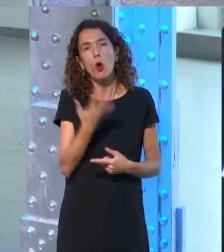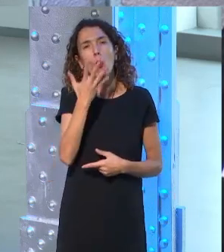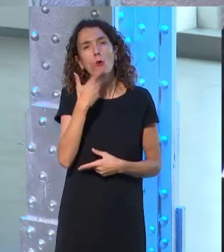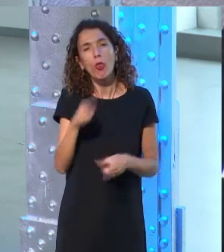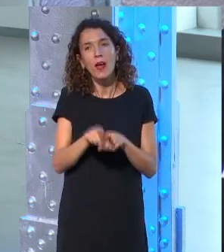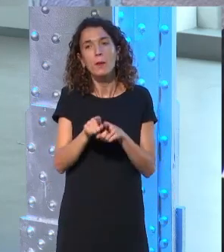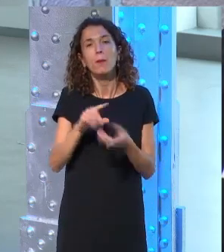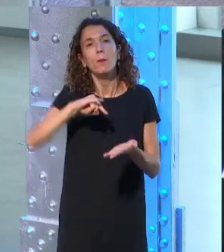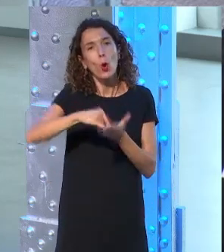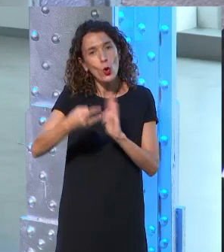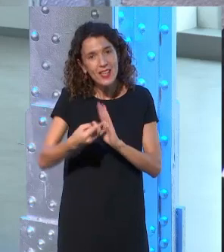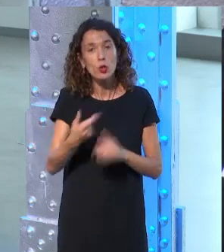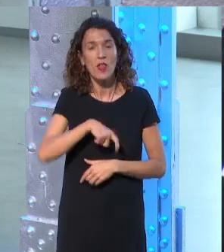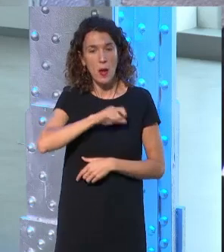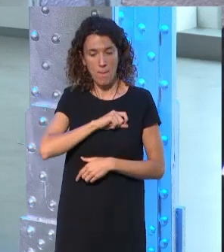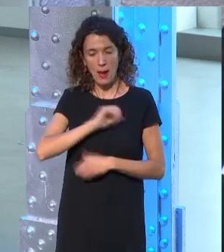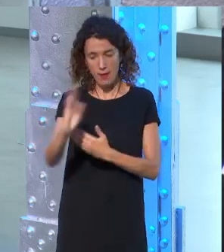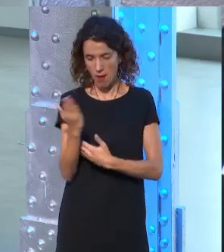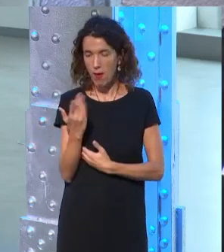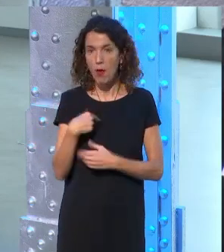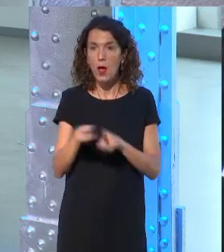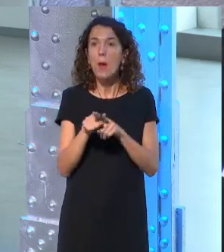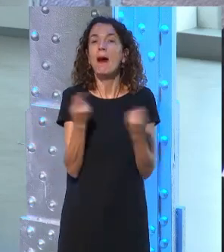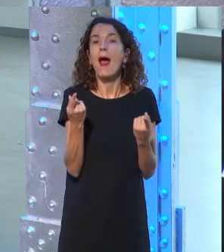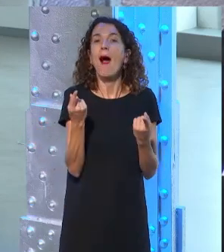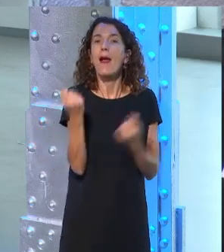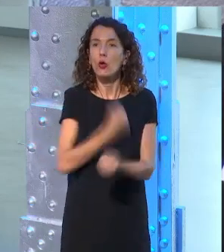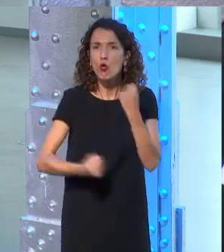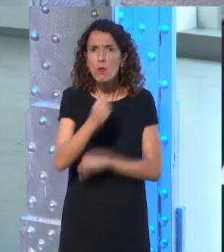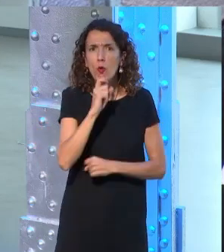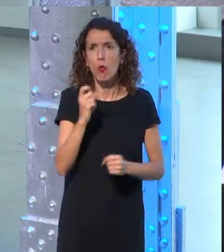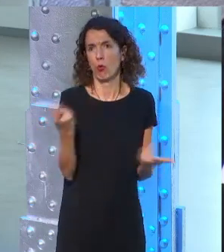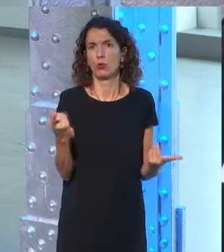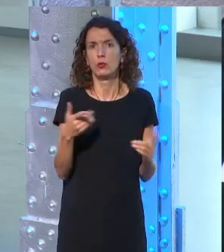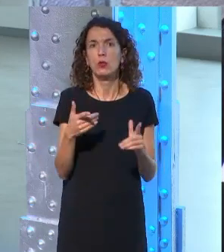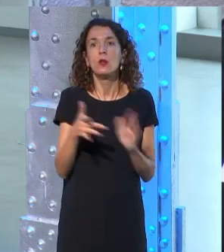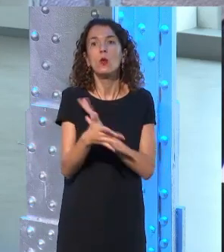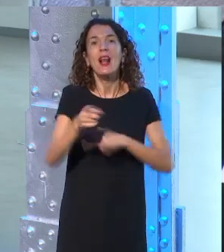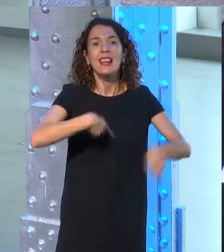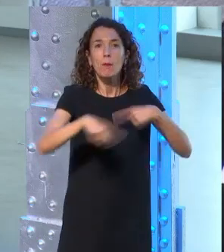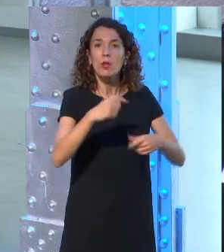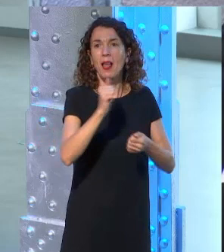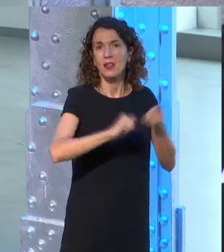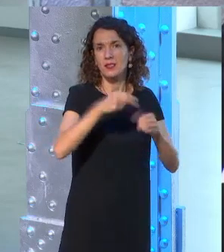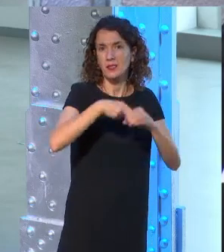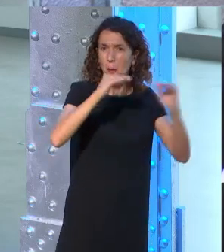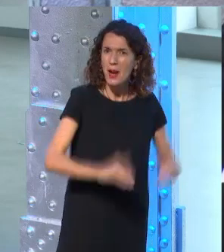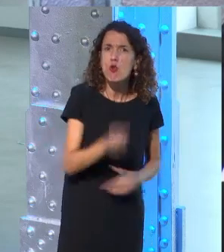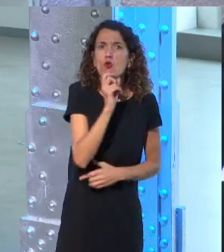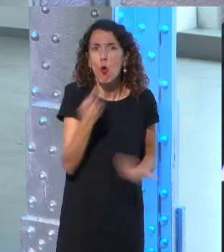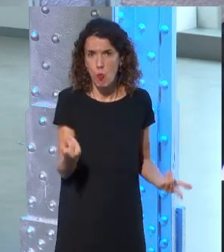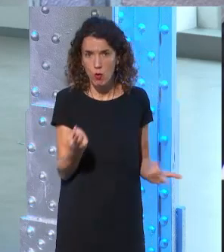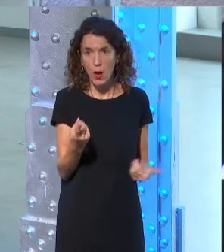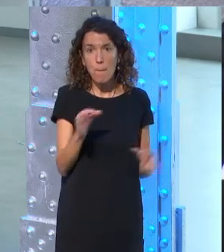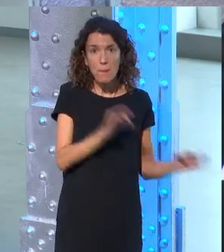el proyecto de España para descarbonizar la economía, en particular el transporte. ¿Cómo se